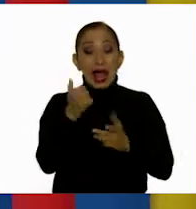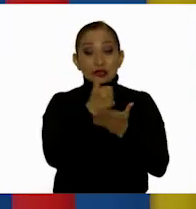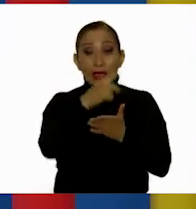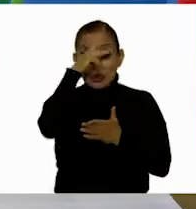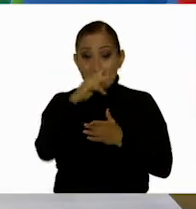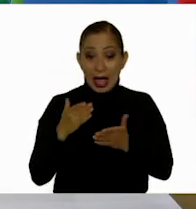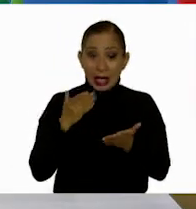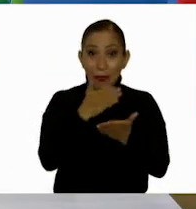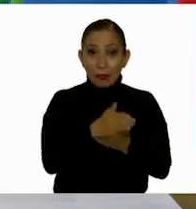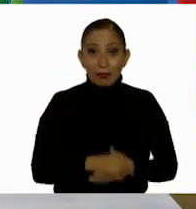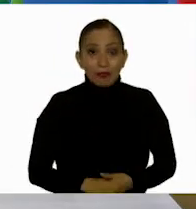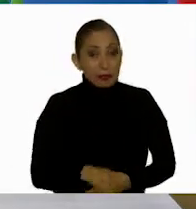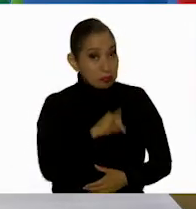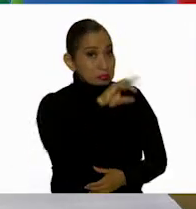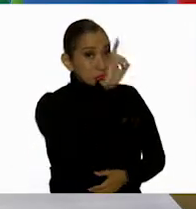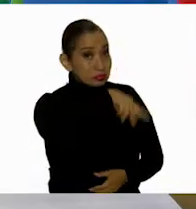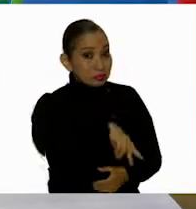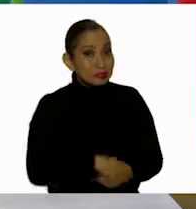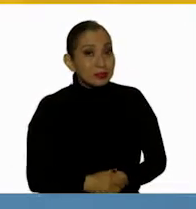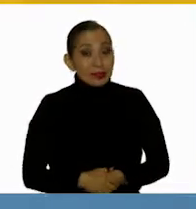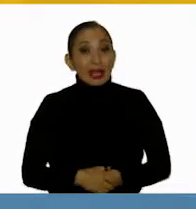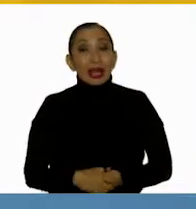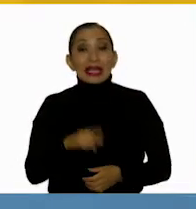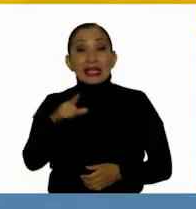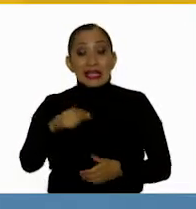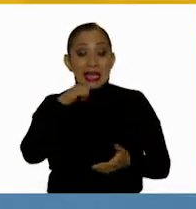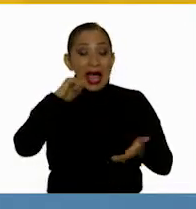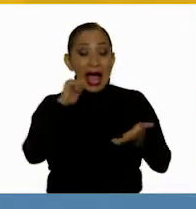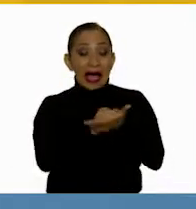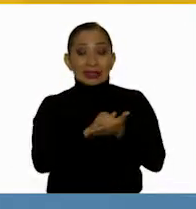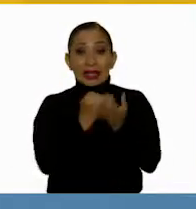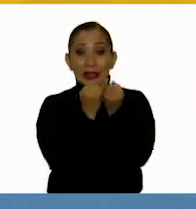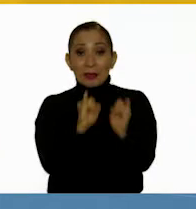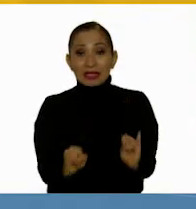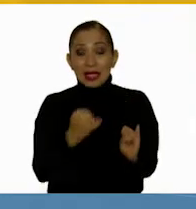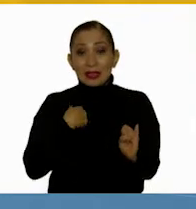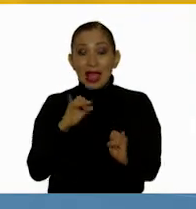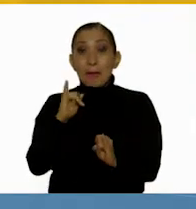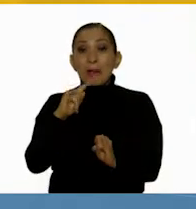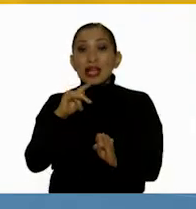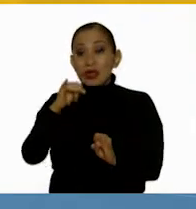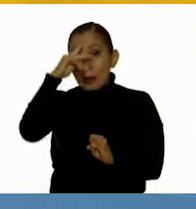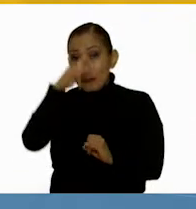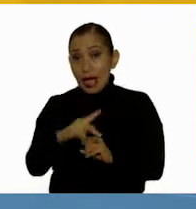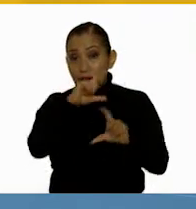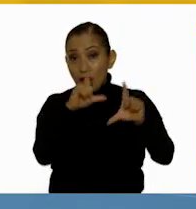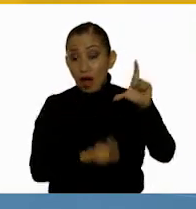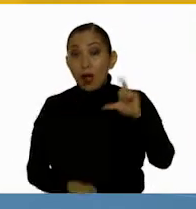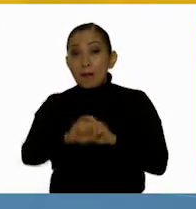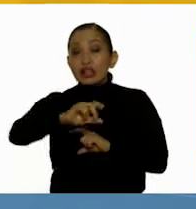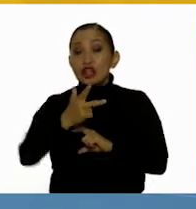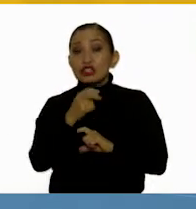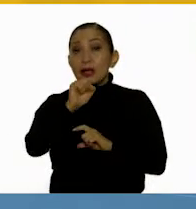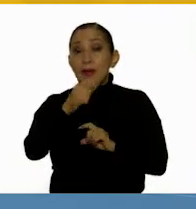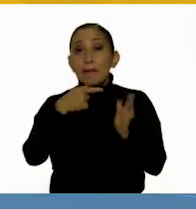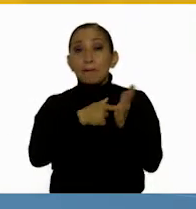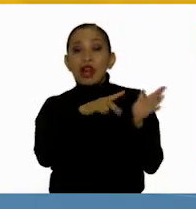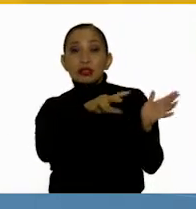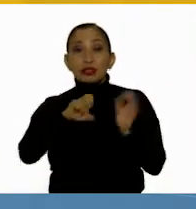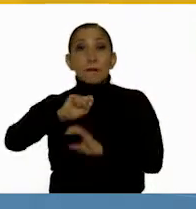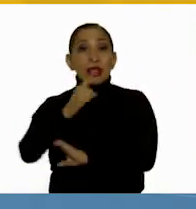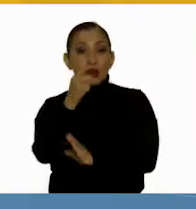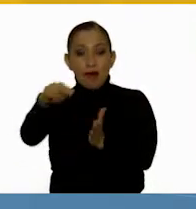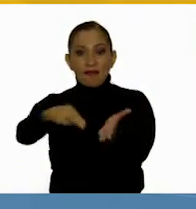México. Exactamente, Jenny. Y el Acta de Independencia del Imperio Mexicano fue firmada el 28 de septiembre de